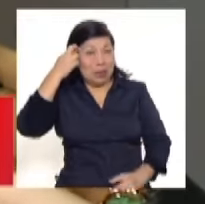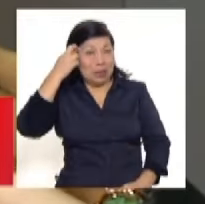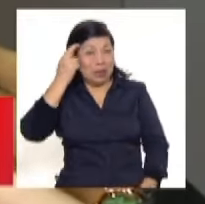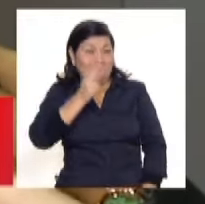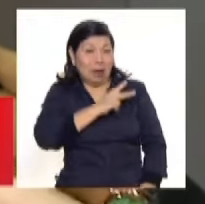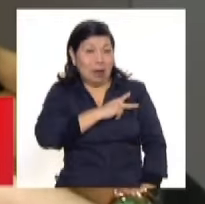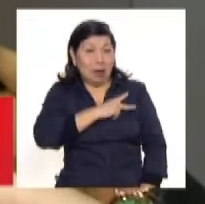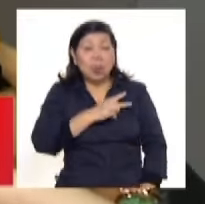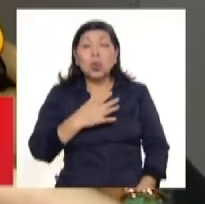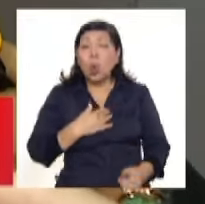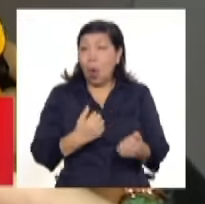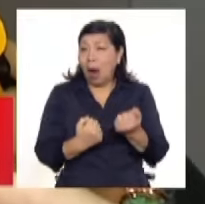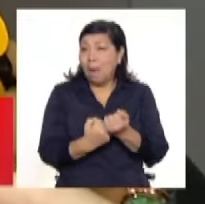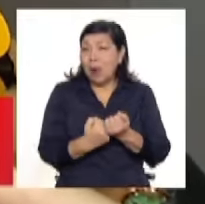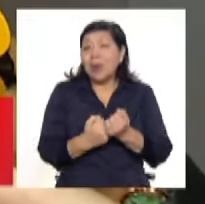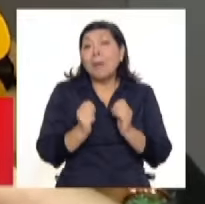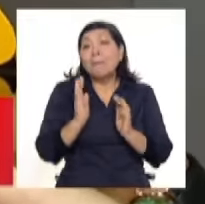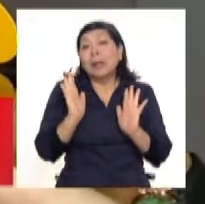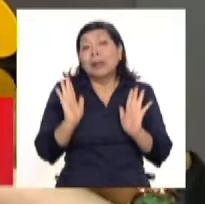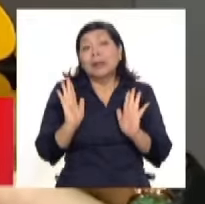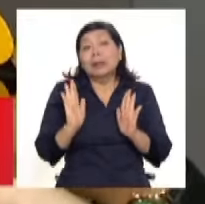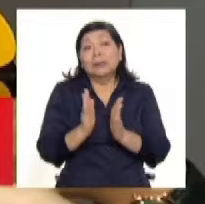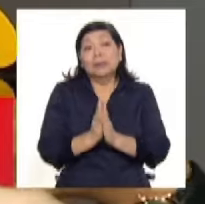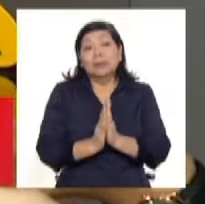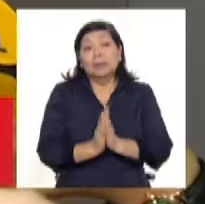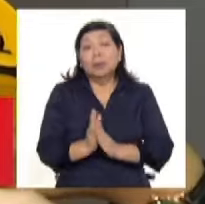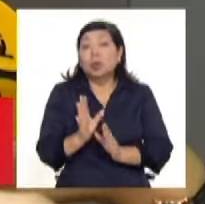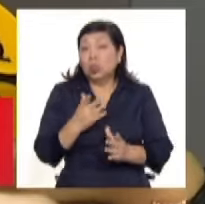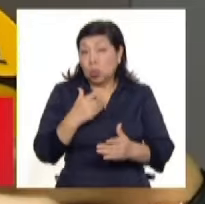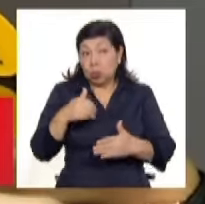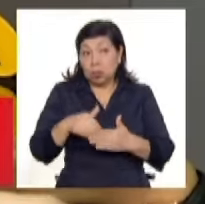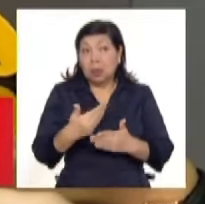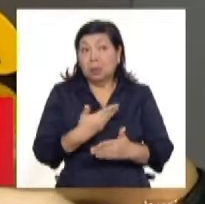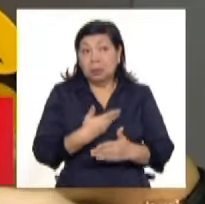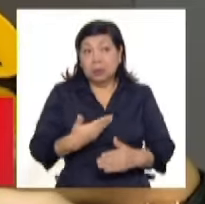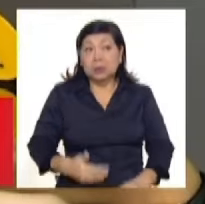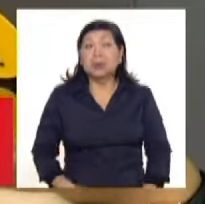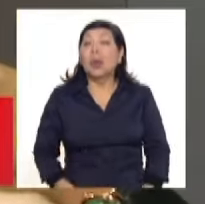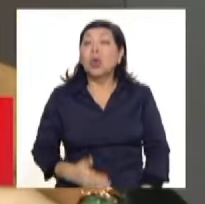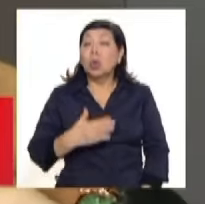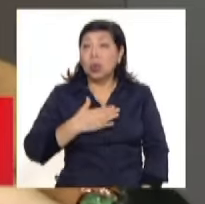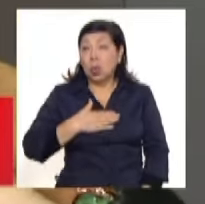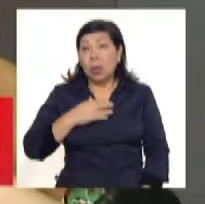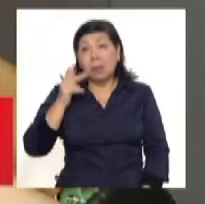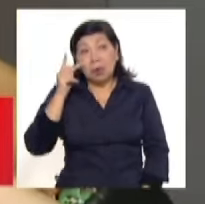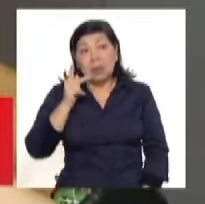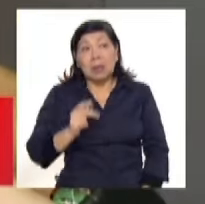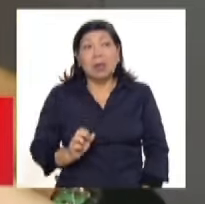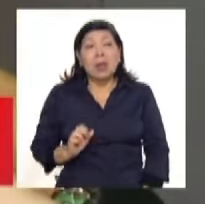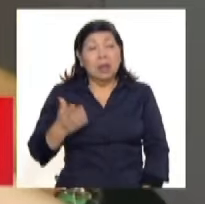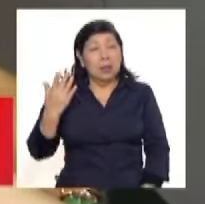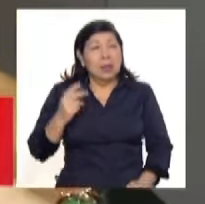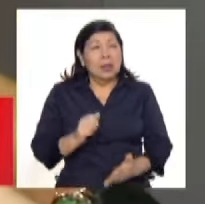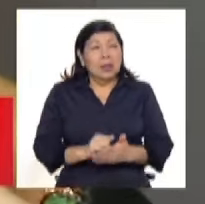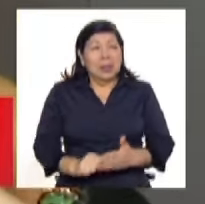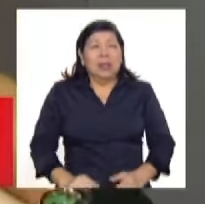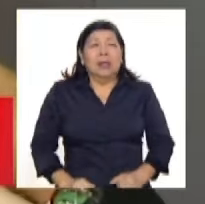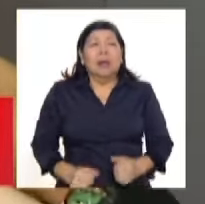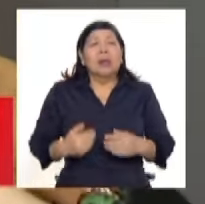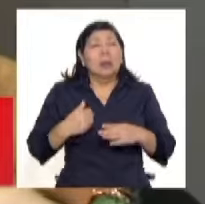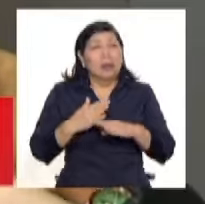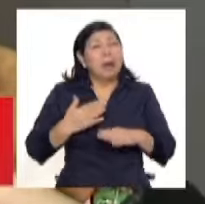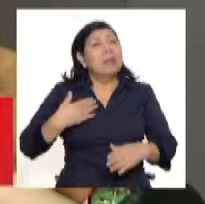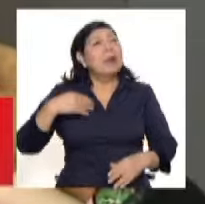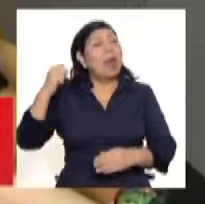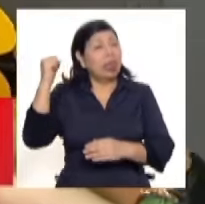es respaldar esta decisión y este deseo. ¿A usted le gustaría postular? ¿A usted, a Keiko Fujimori? Yo hace algunos meses he defendido